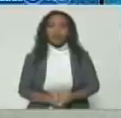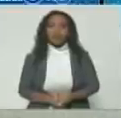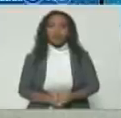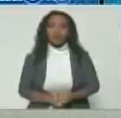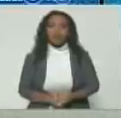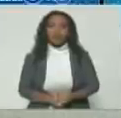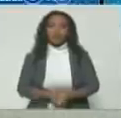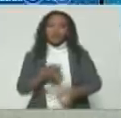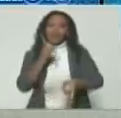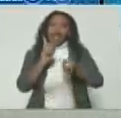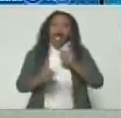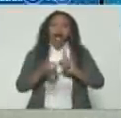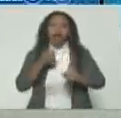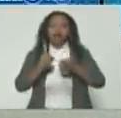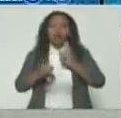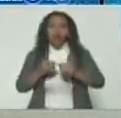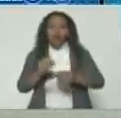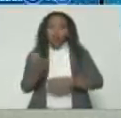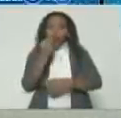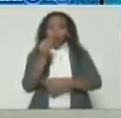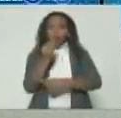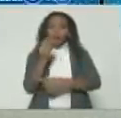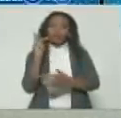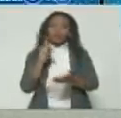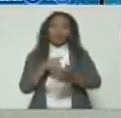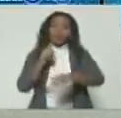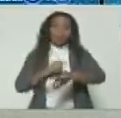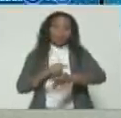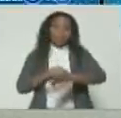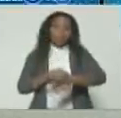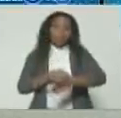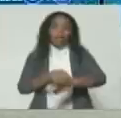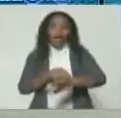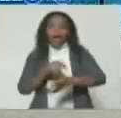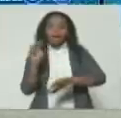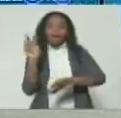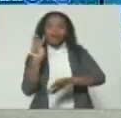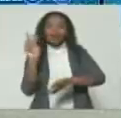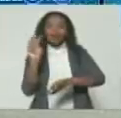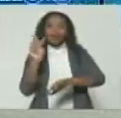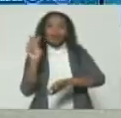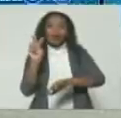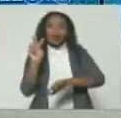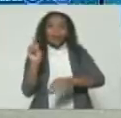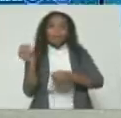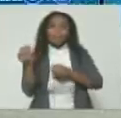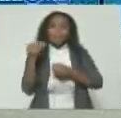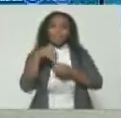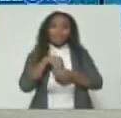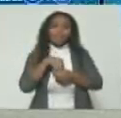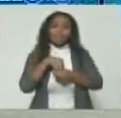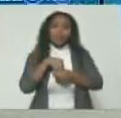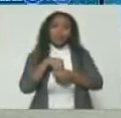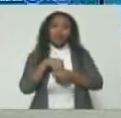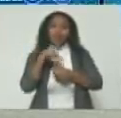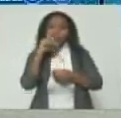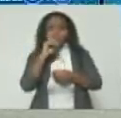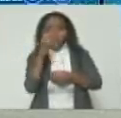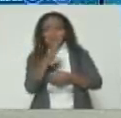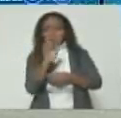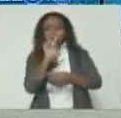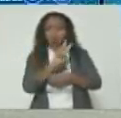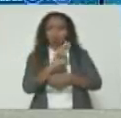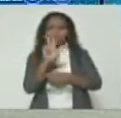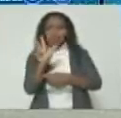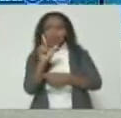Entre algunos de los rubros. Llegará el momento en que Venezuela, dentro de unos años,